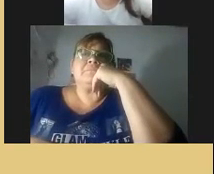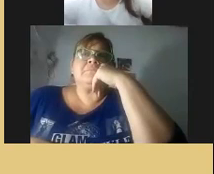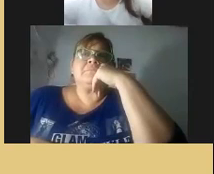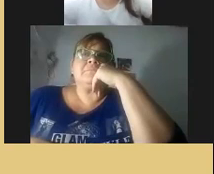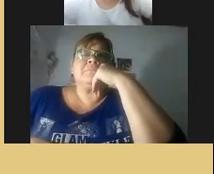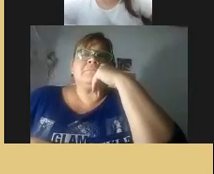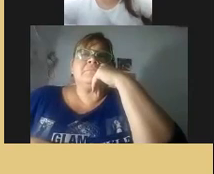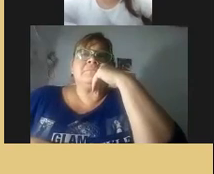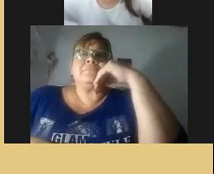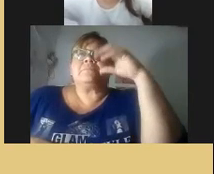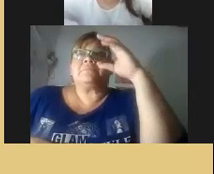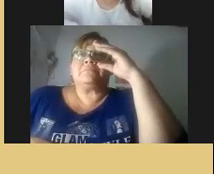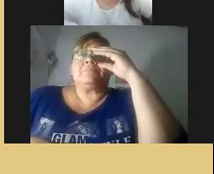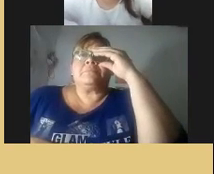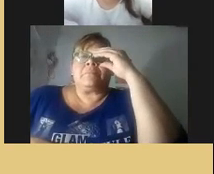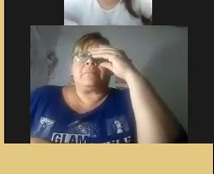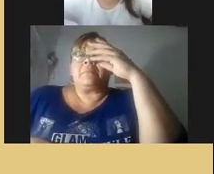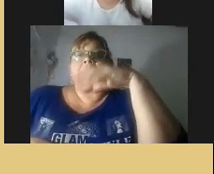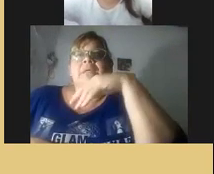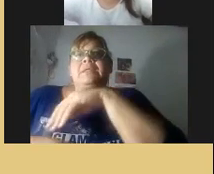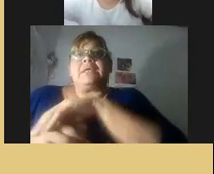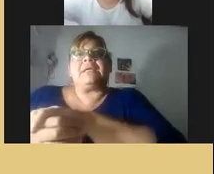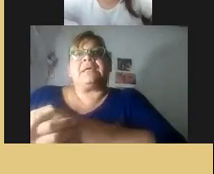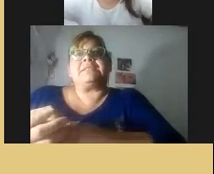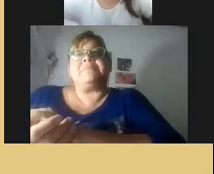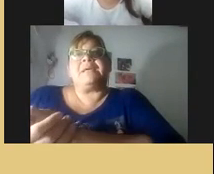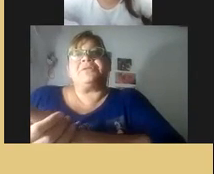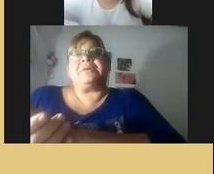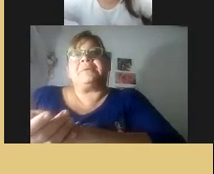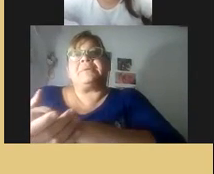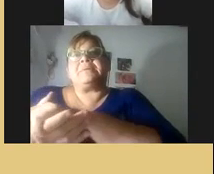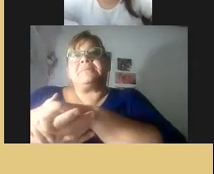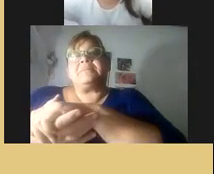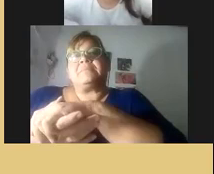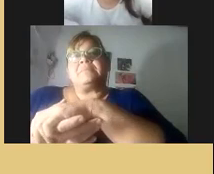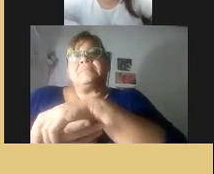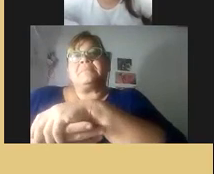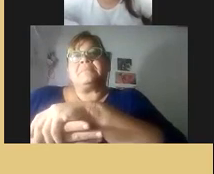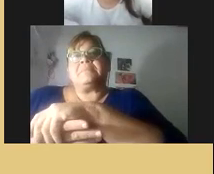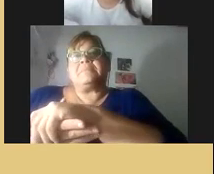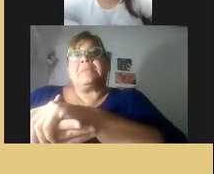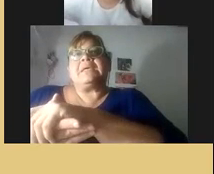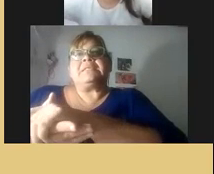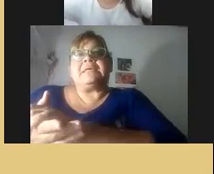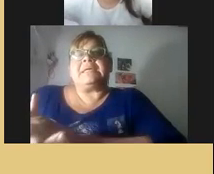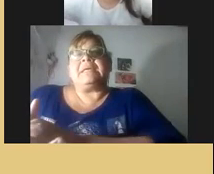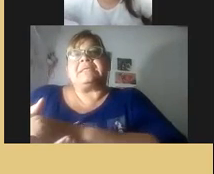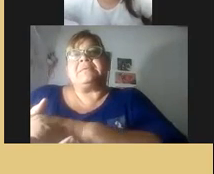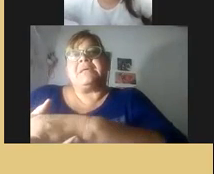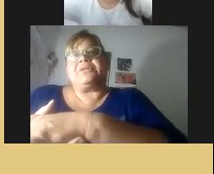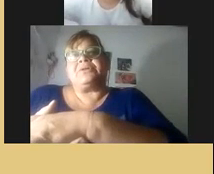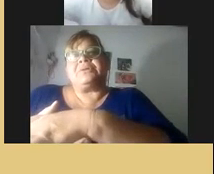perfecto. Bien, ¿eh? Es el tejido... ¿Te escucho? Sí,